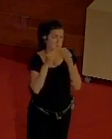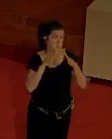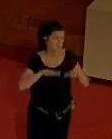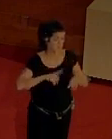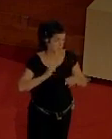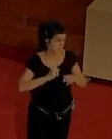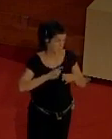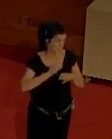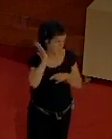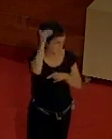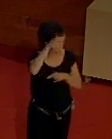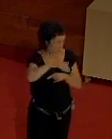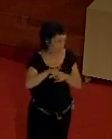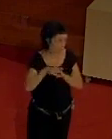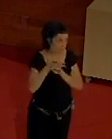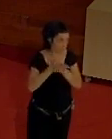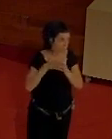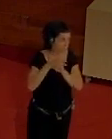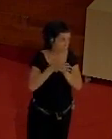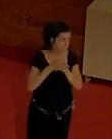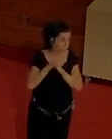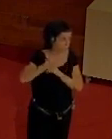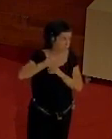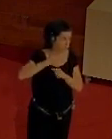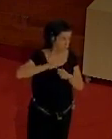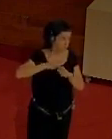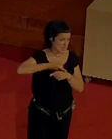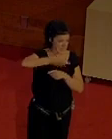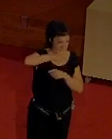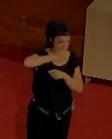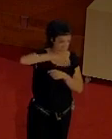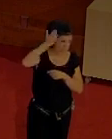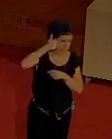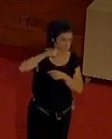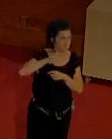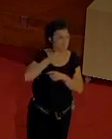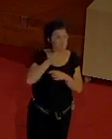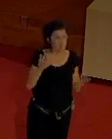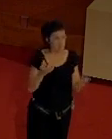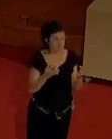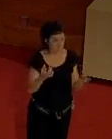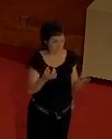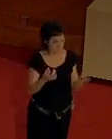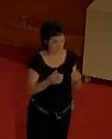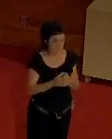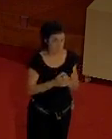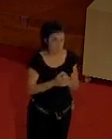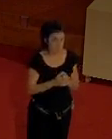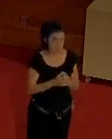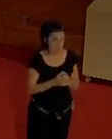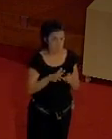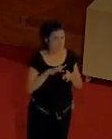hablaba cuando eh la Grecia antigua lo que nos decía es en todo momento histórico hay un